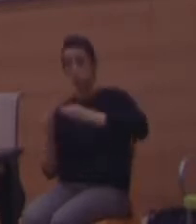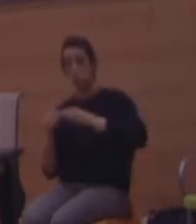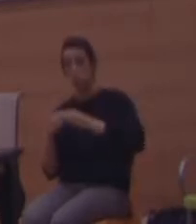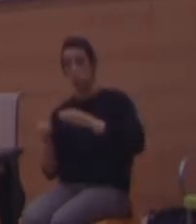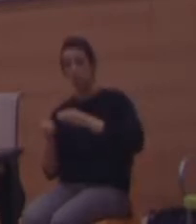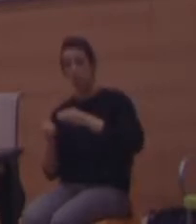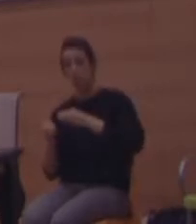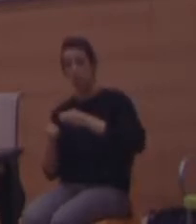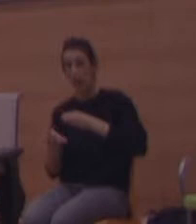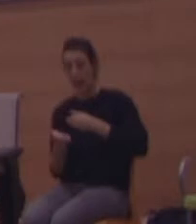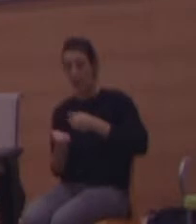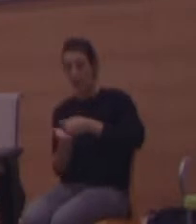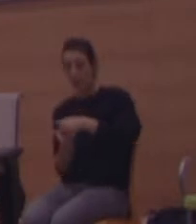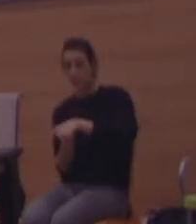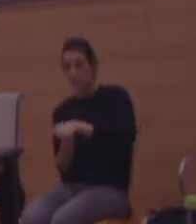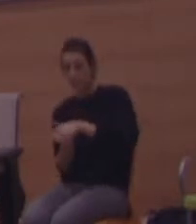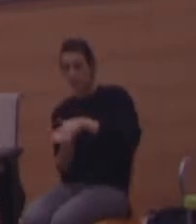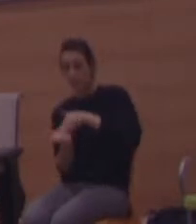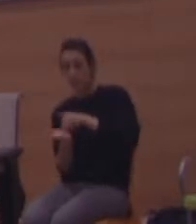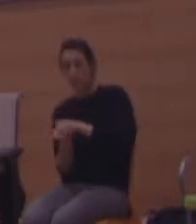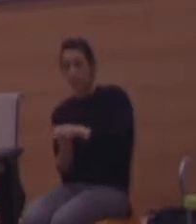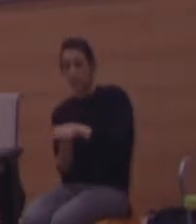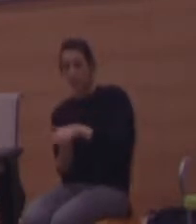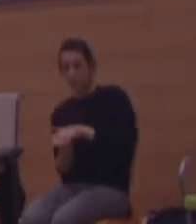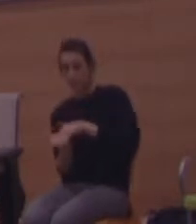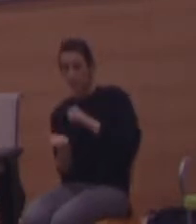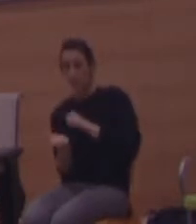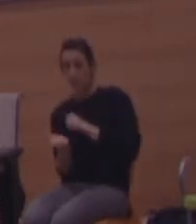Se extiende en la mano y hay que